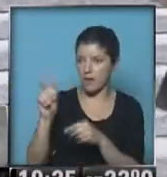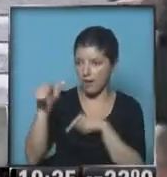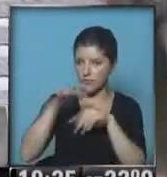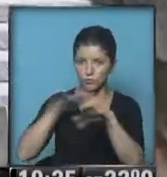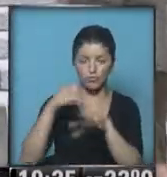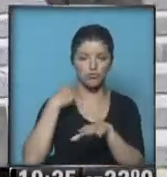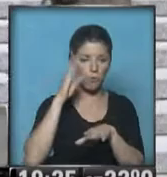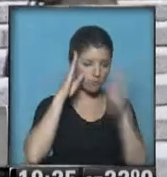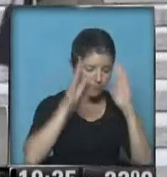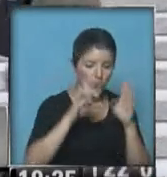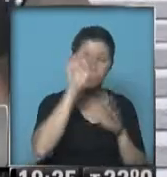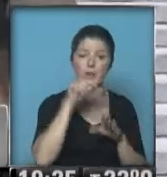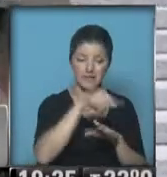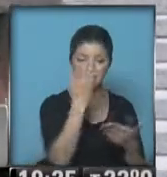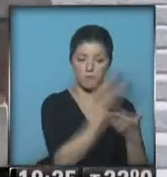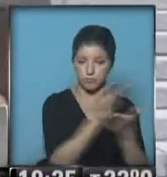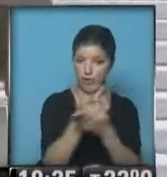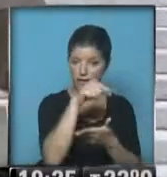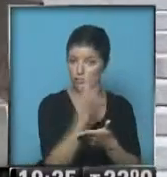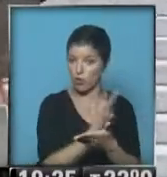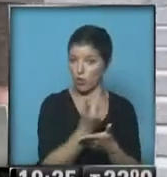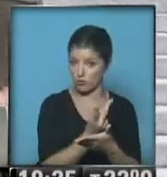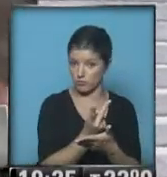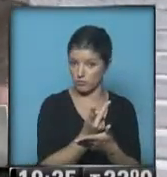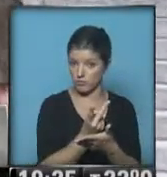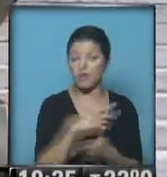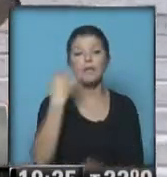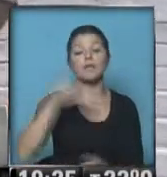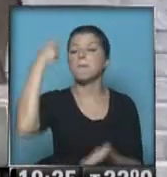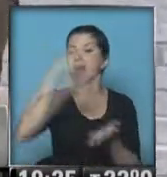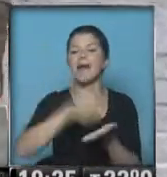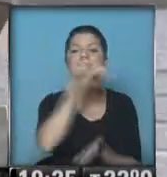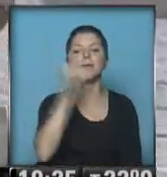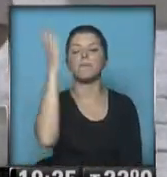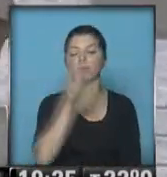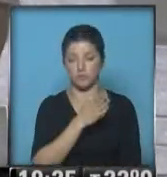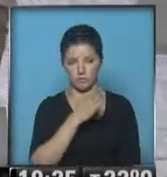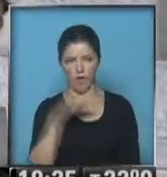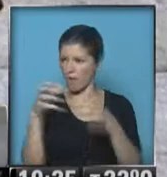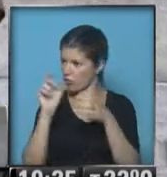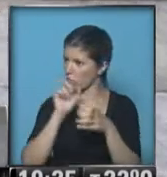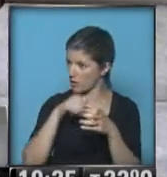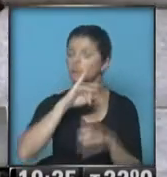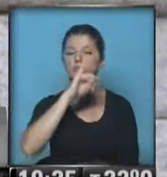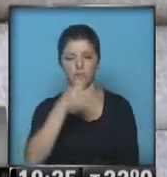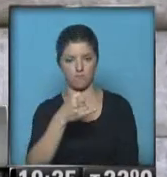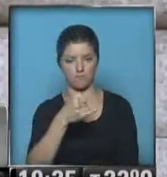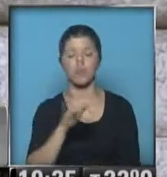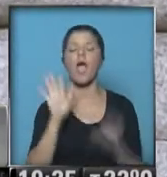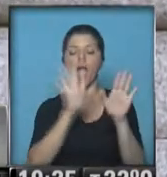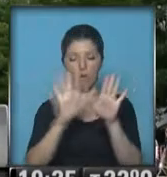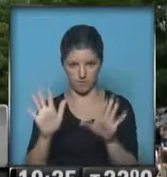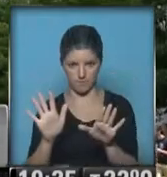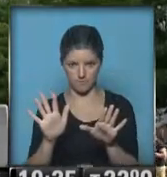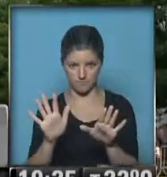yo miro solamente estos dos reclamos que me han traído y tienen que pagarles el 100%. A los buitres. A los fondos buitres. Ahora, a